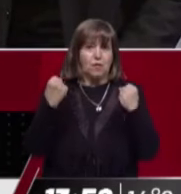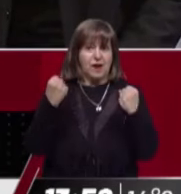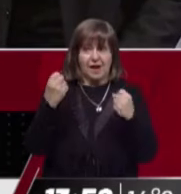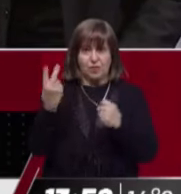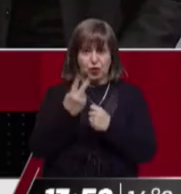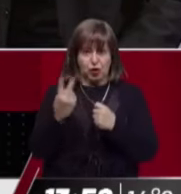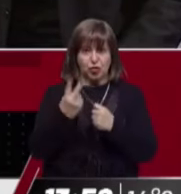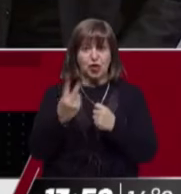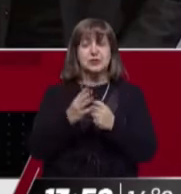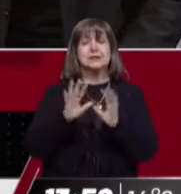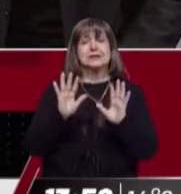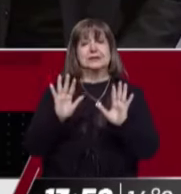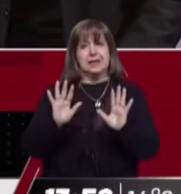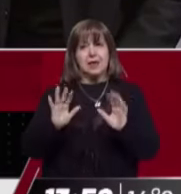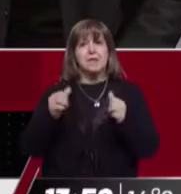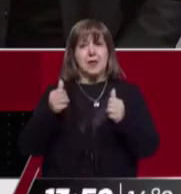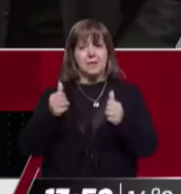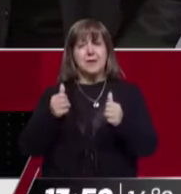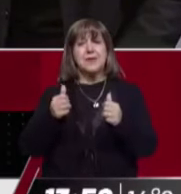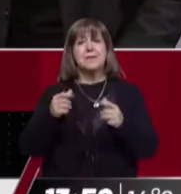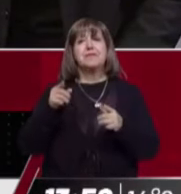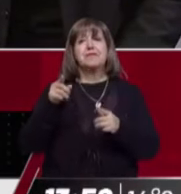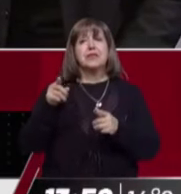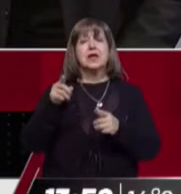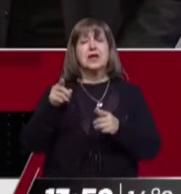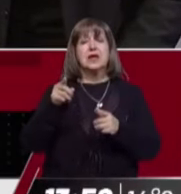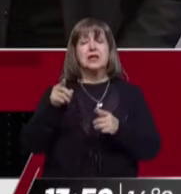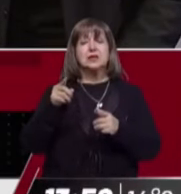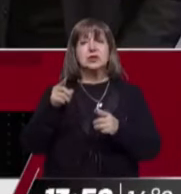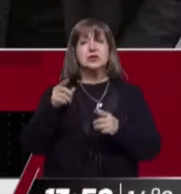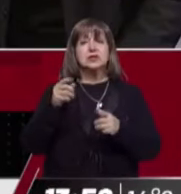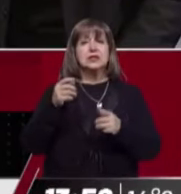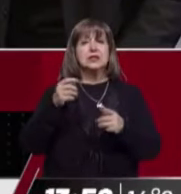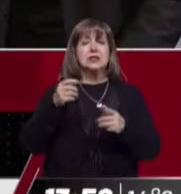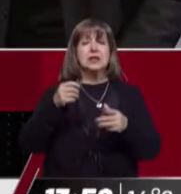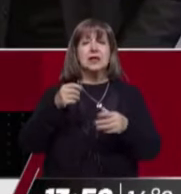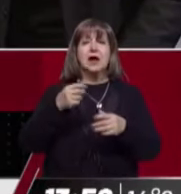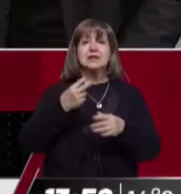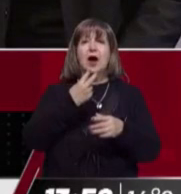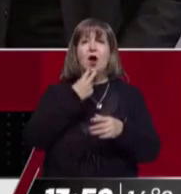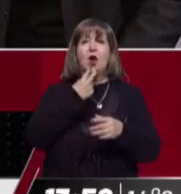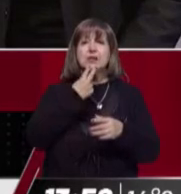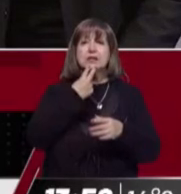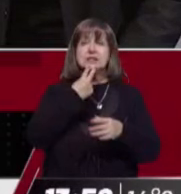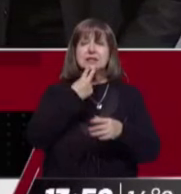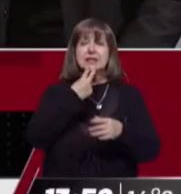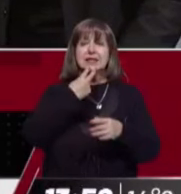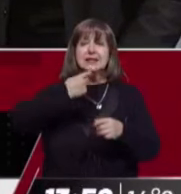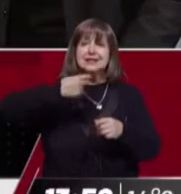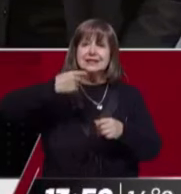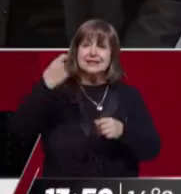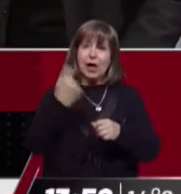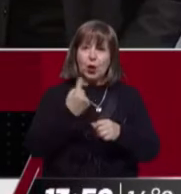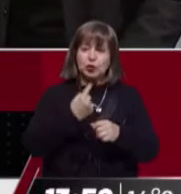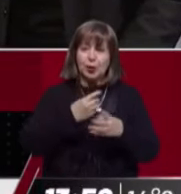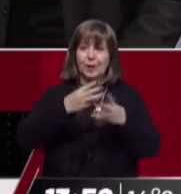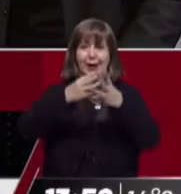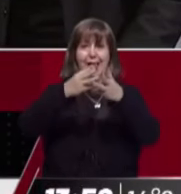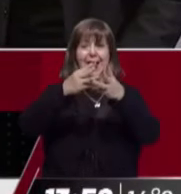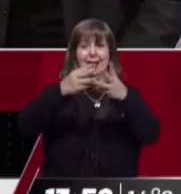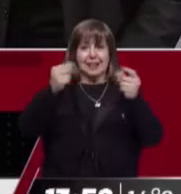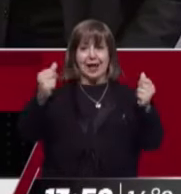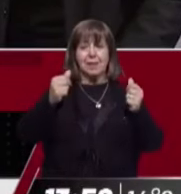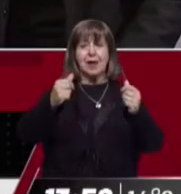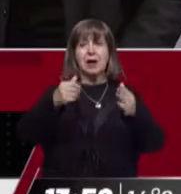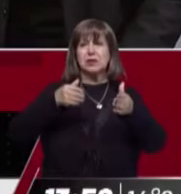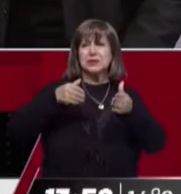verdad que bueno, es uno de los detalles que incluso nos sumaban, porque faltaban solamente 11 segundos para terminar lo que fuese el encuentro deportivo.